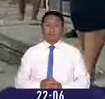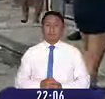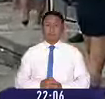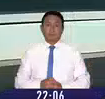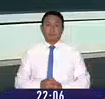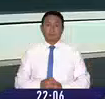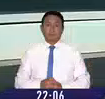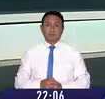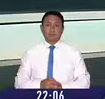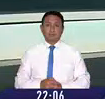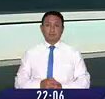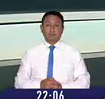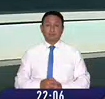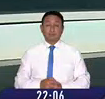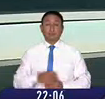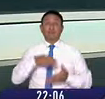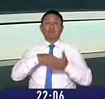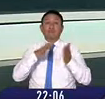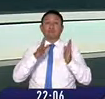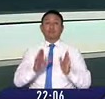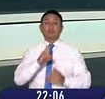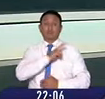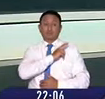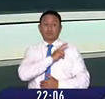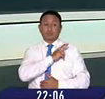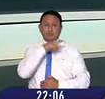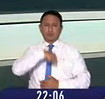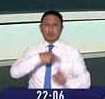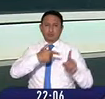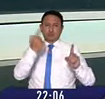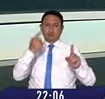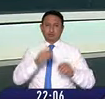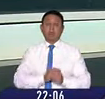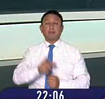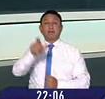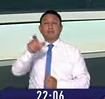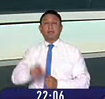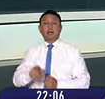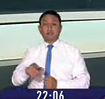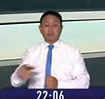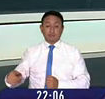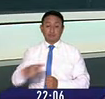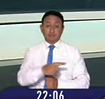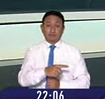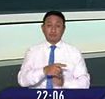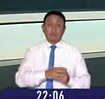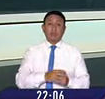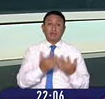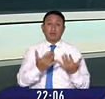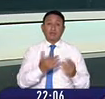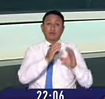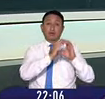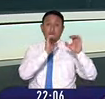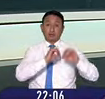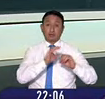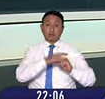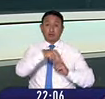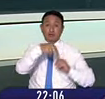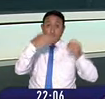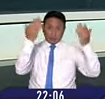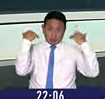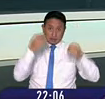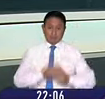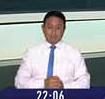Ceballos. Un estudiante universitario fue herido de bala por sujetos que lo asaltaron cuando esperaba el bus en el norte de